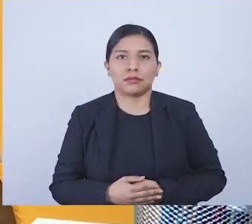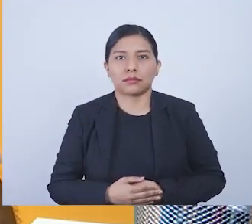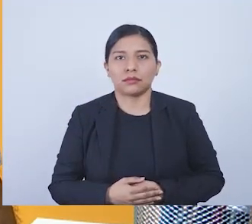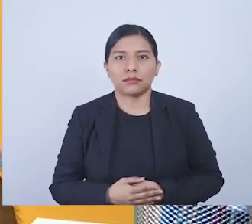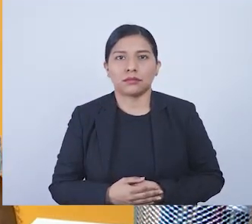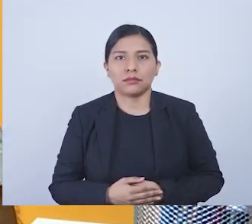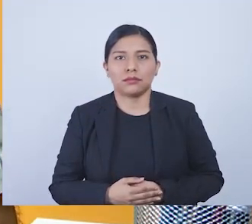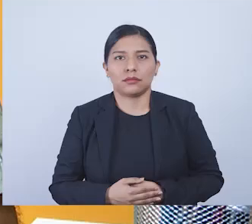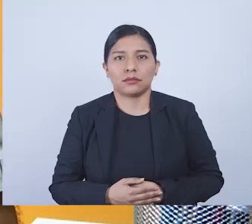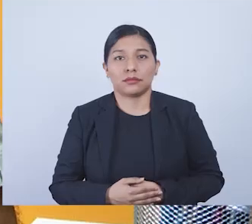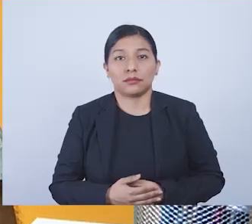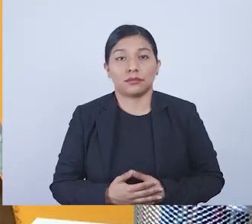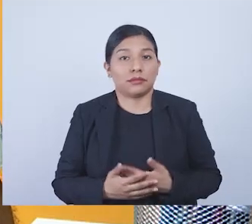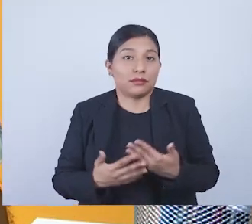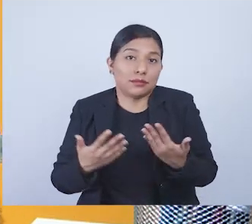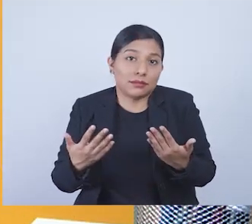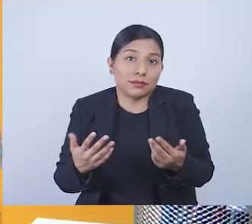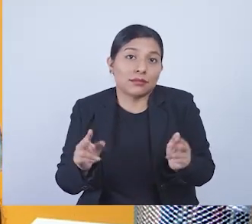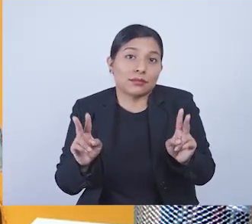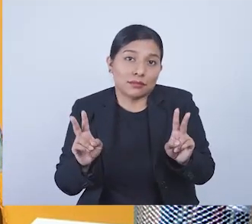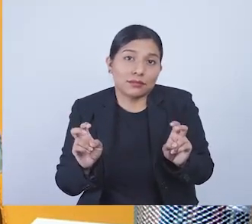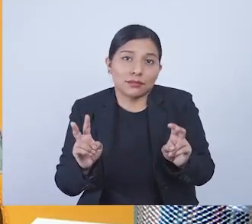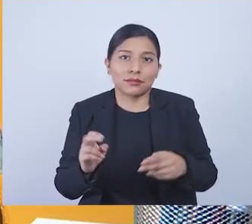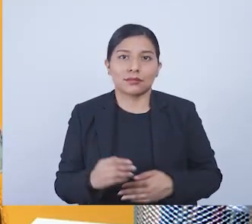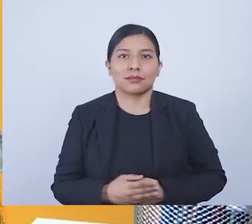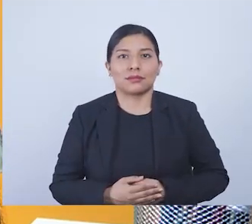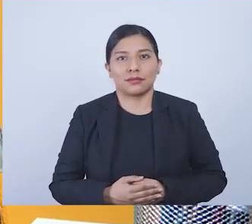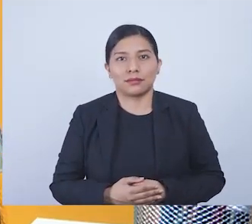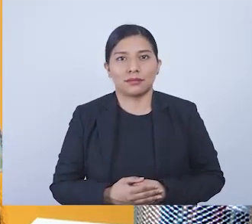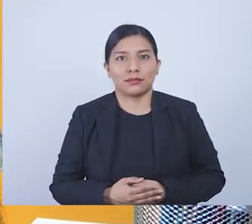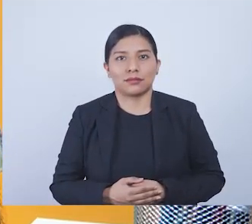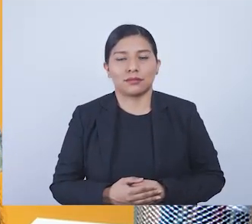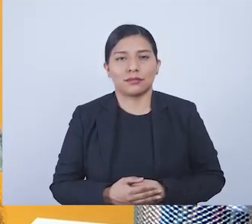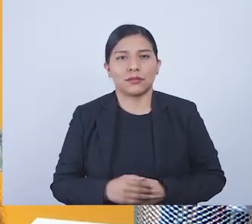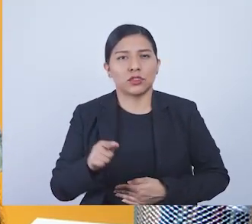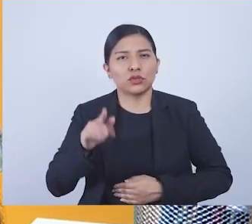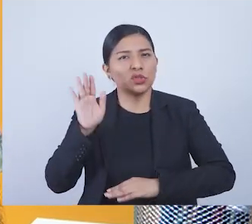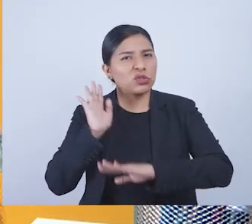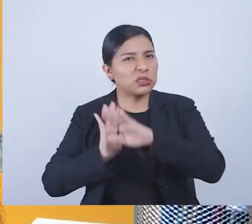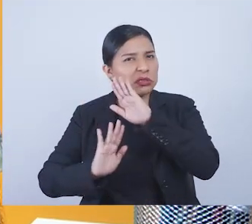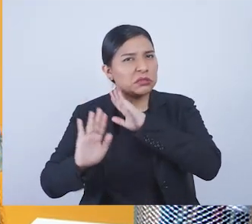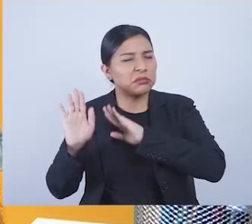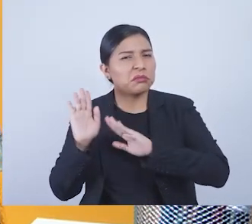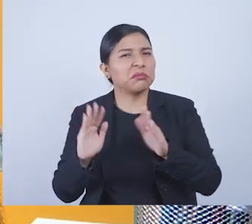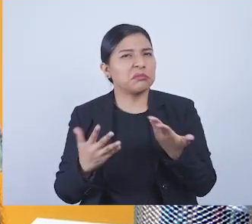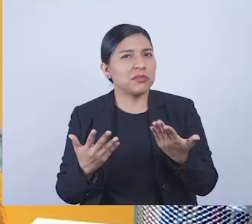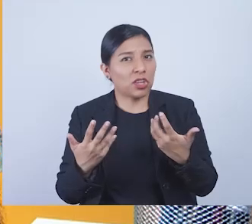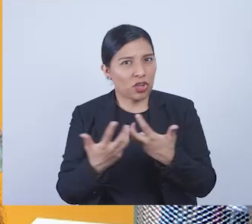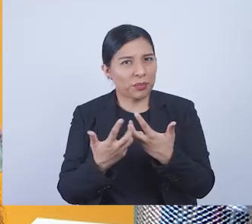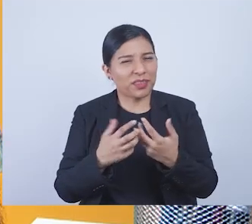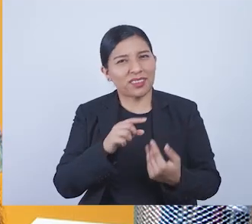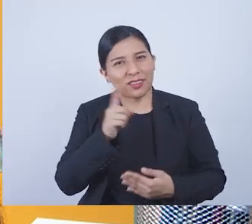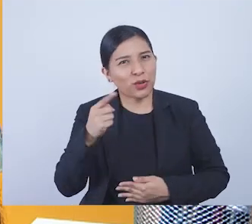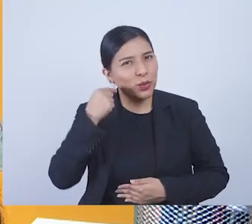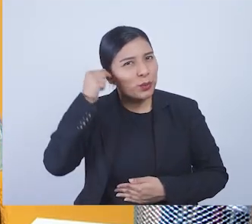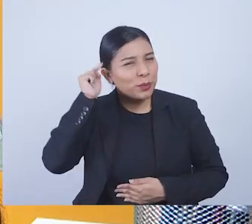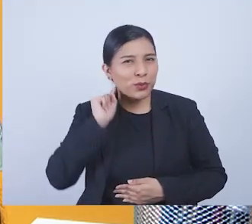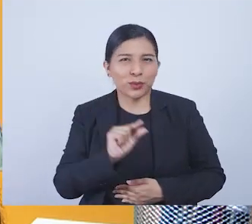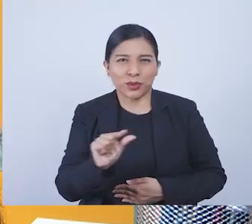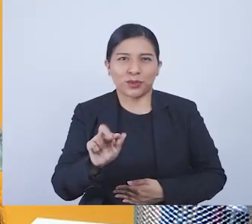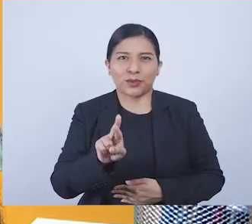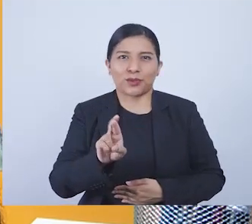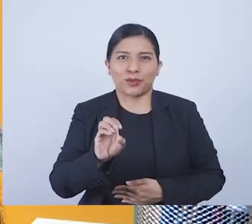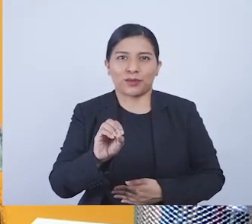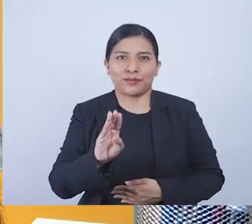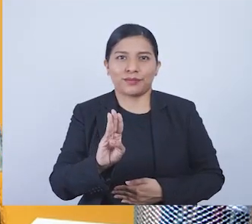En aspectos relacionados con lo histórico, ya el compañero Roberto Hernández ha